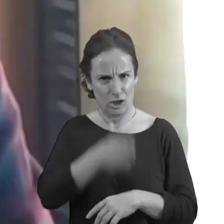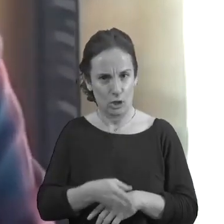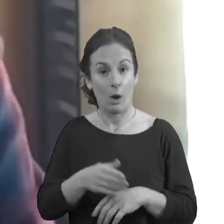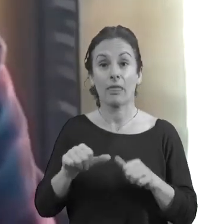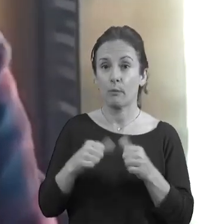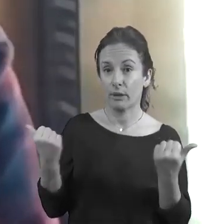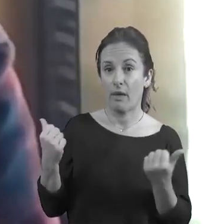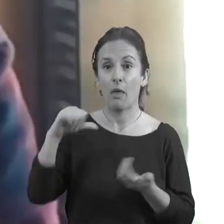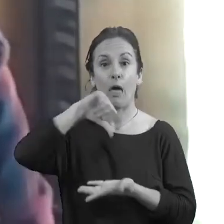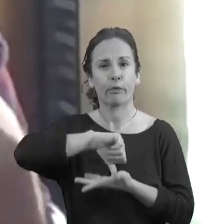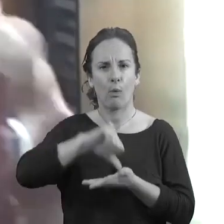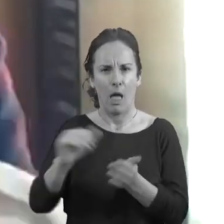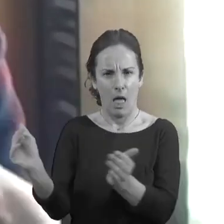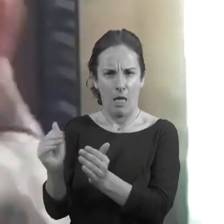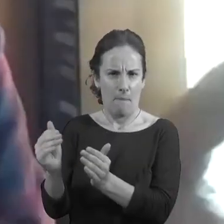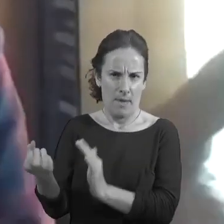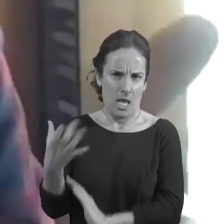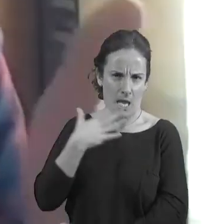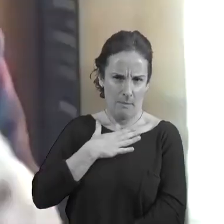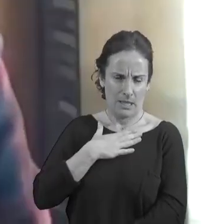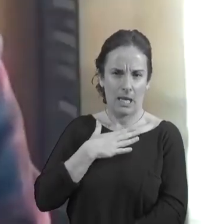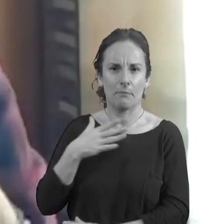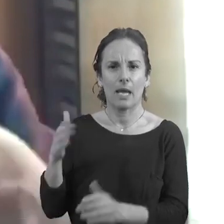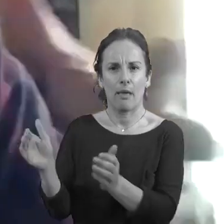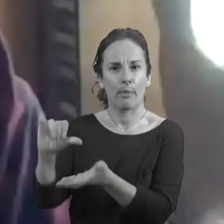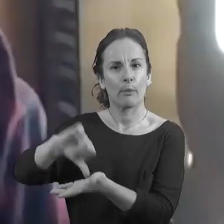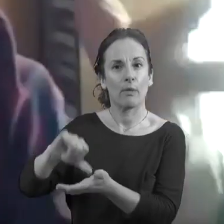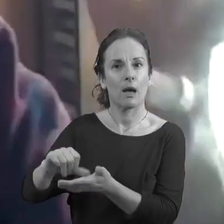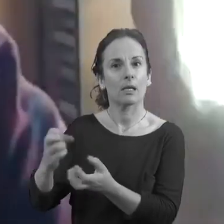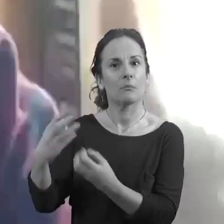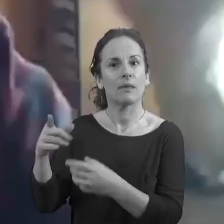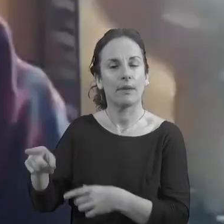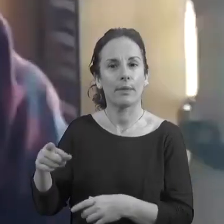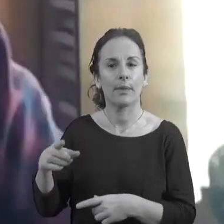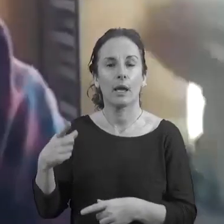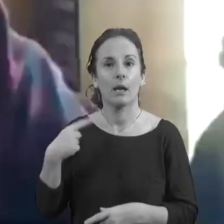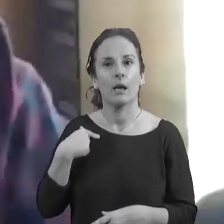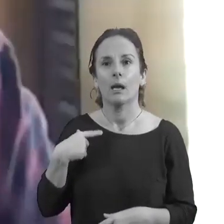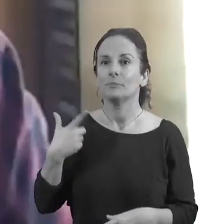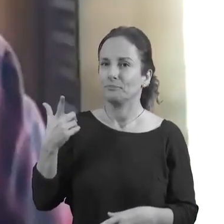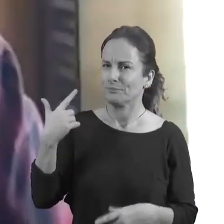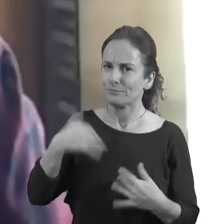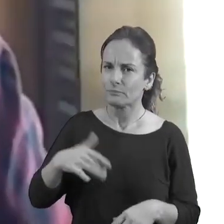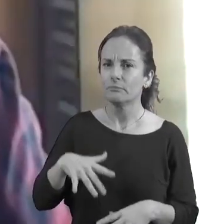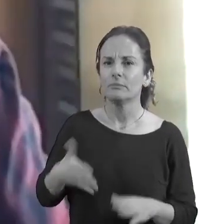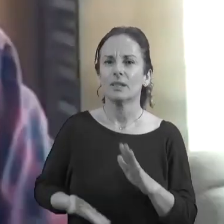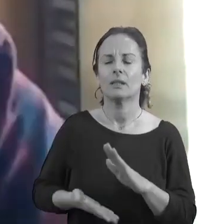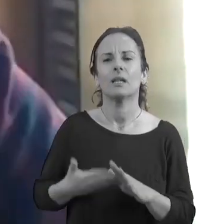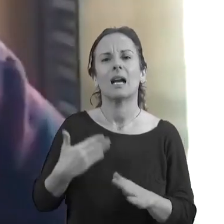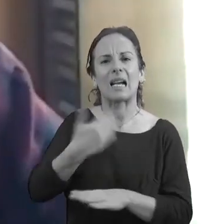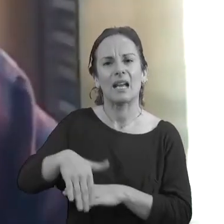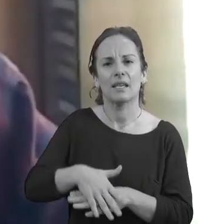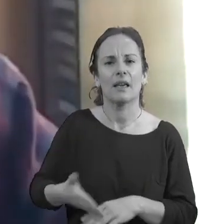pequeña que la mía, que me comentaba precisamente que ahora le estaba saliendo súper difícil salir a comprar con su niña pequeña que tiene,